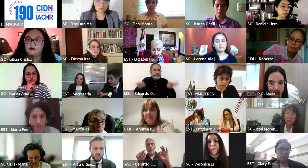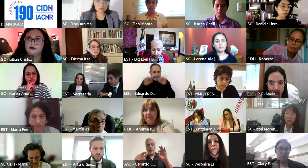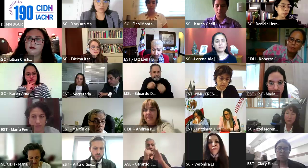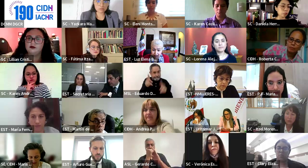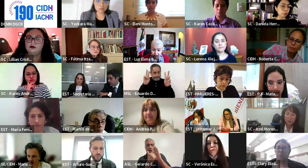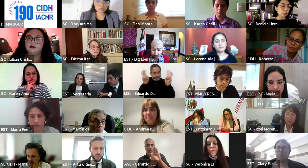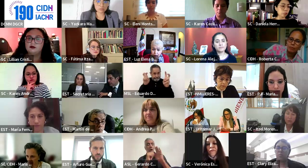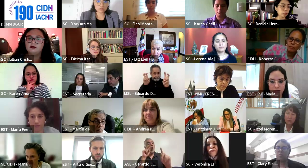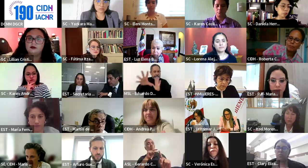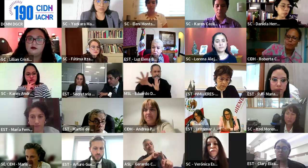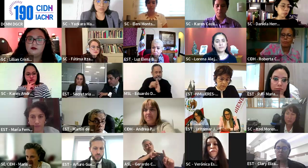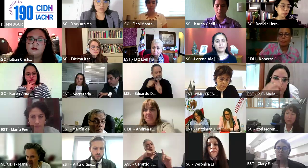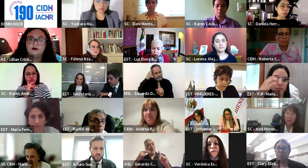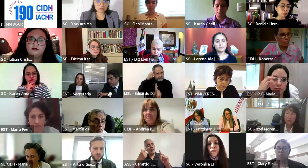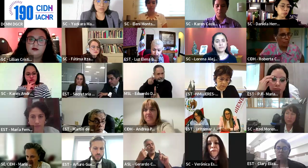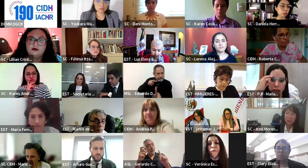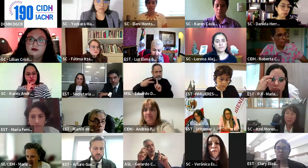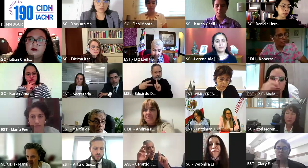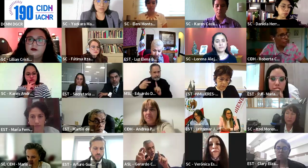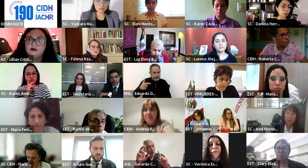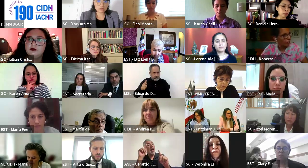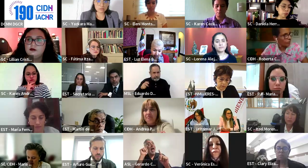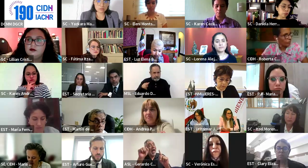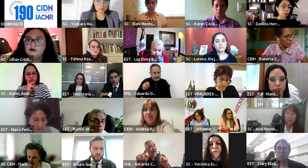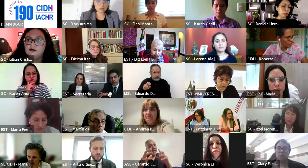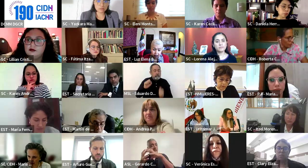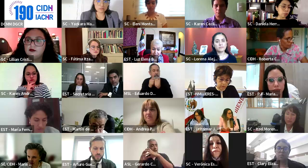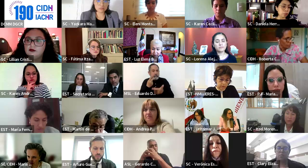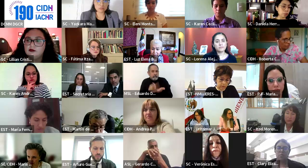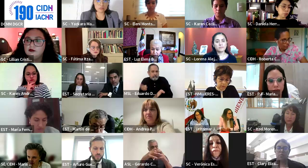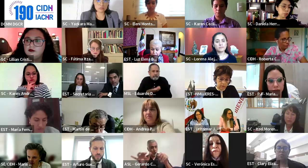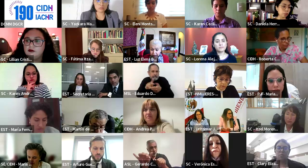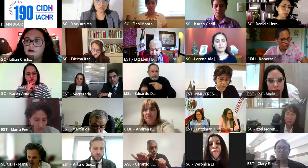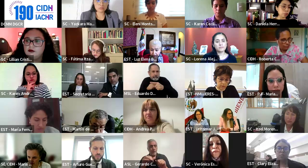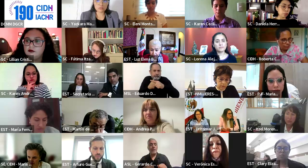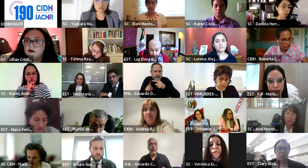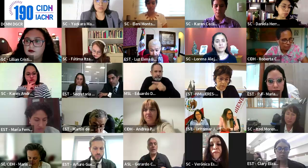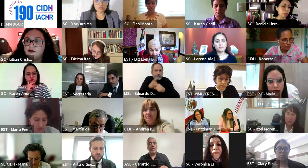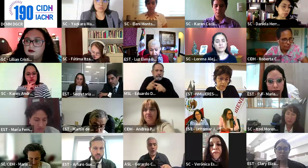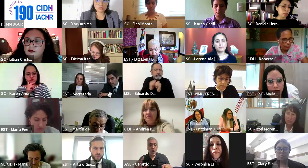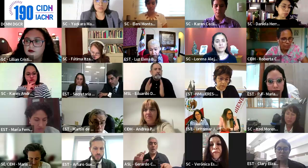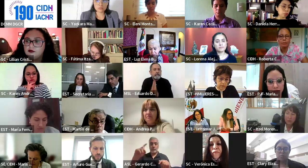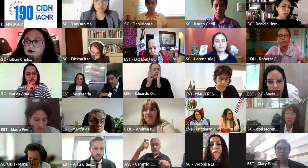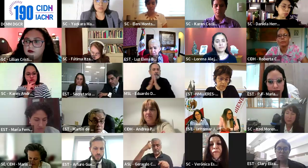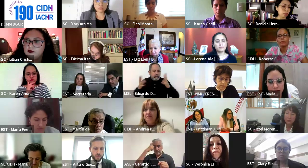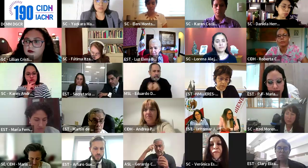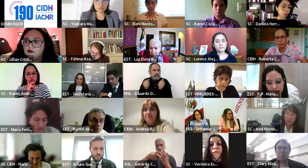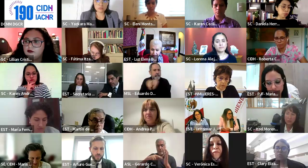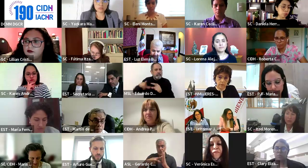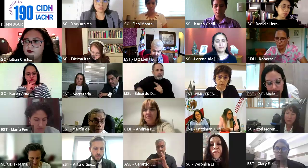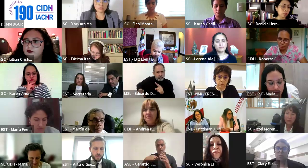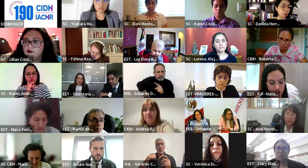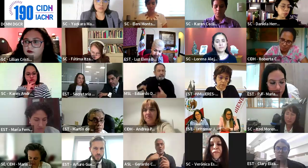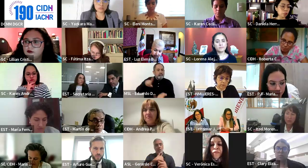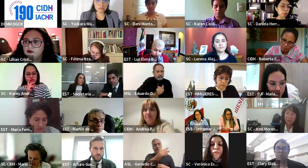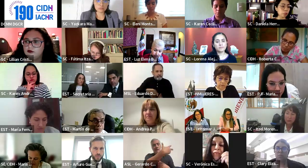una perspectiva de género, pero sobre todo de interseccionalidad. La participación del Estado incluye la intervención de la